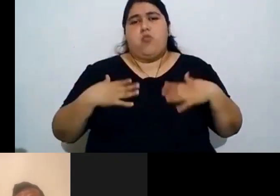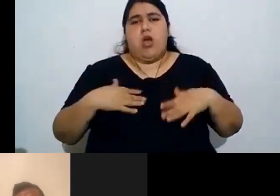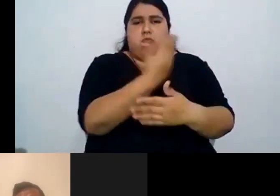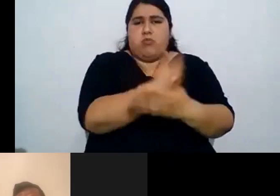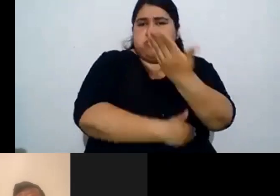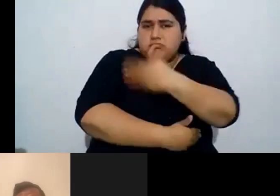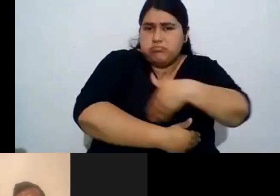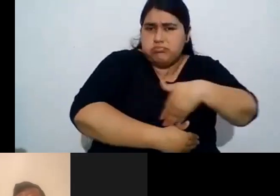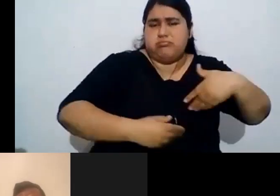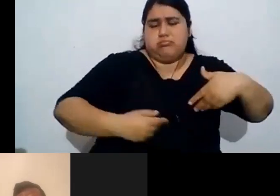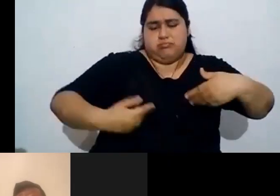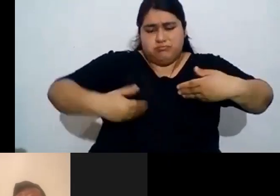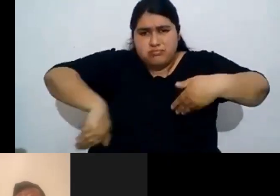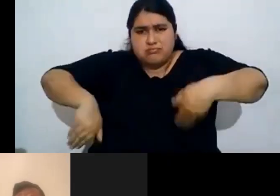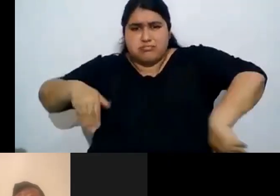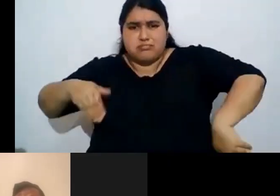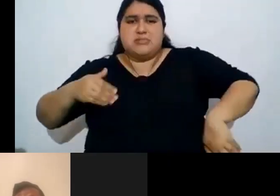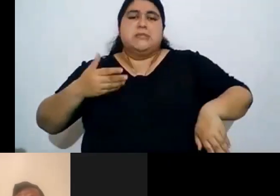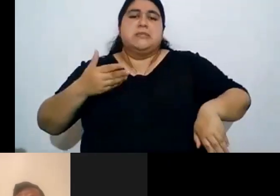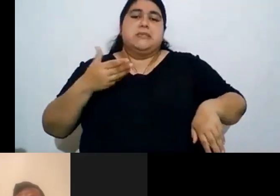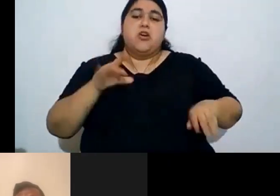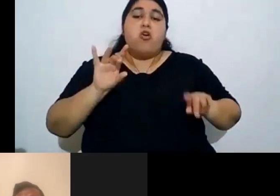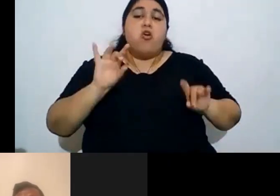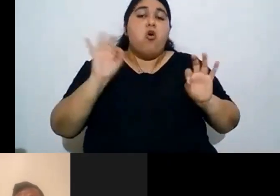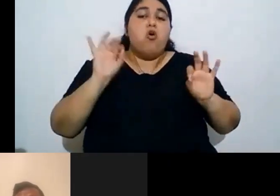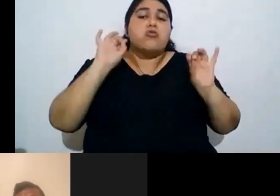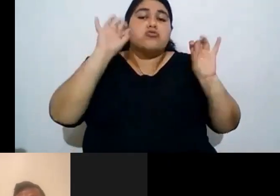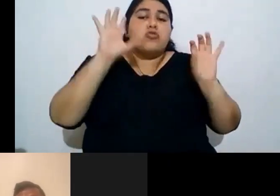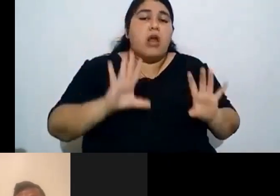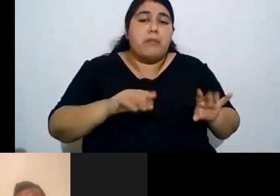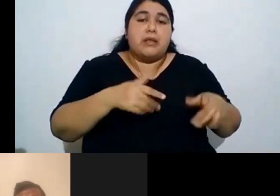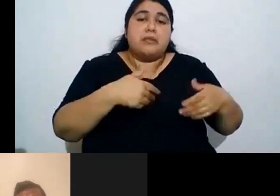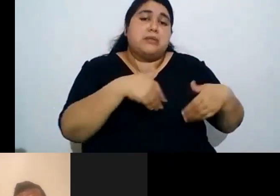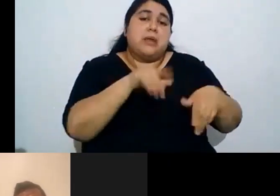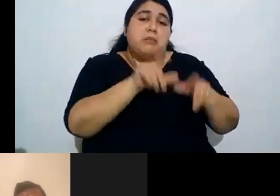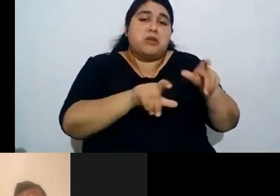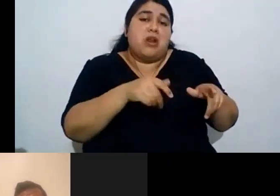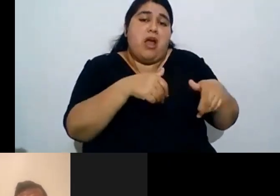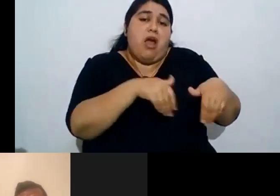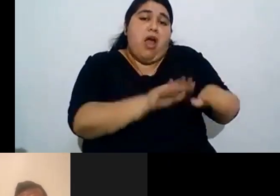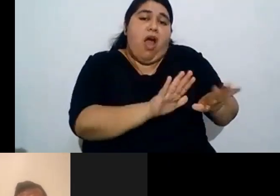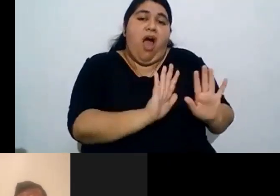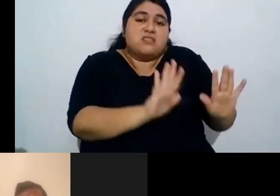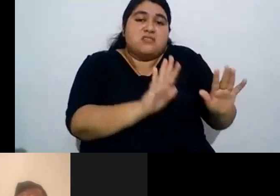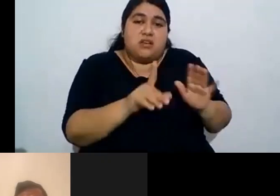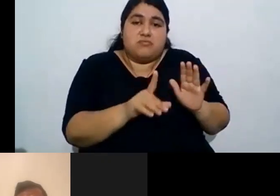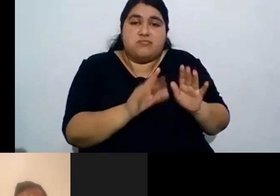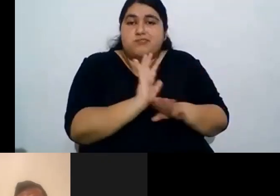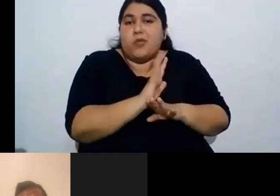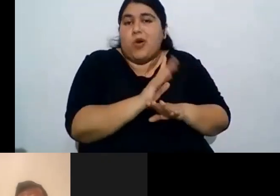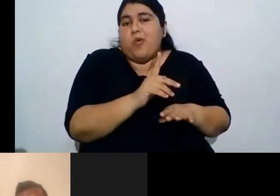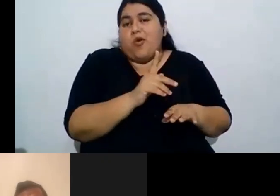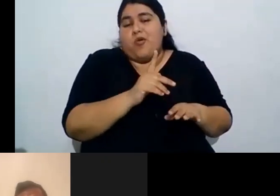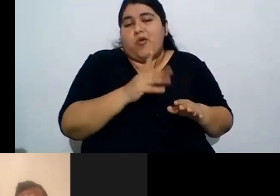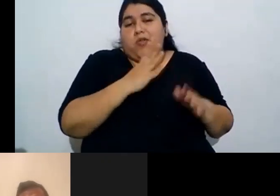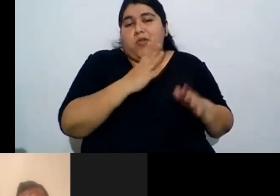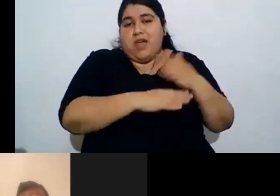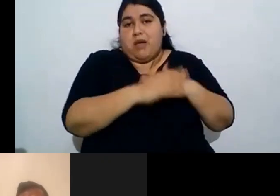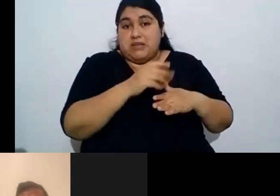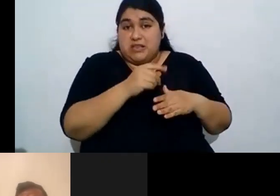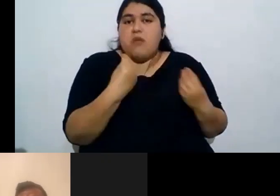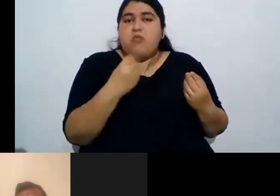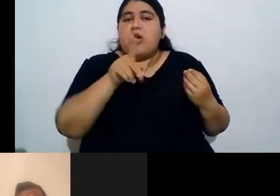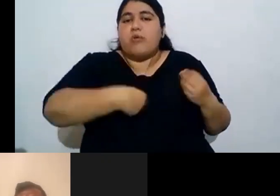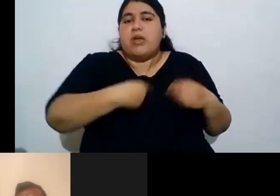o simplemente, digamos, lo dejan con una discapacidad por una ley extrema de violencia